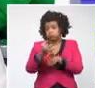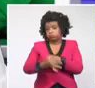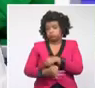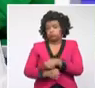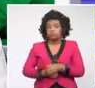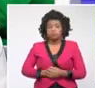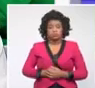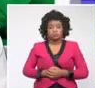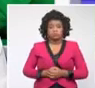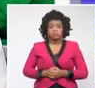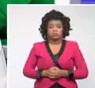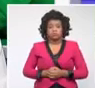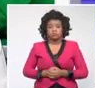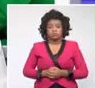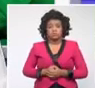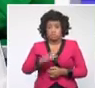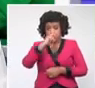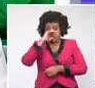Se ha recuperado el